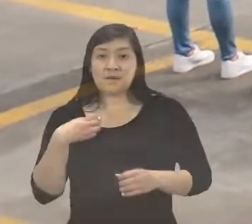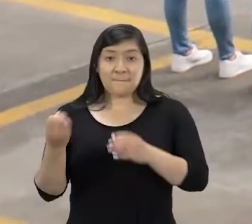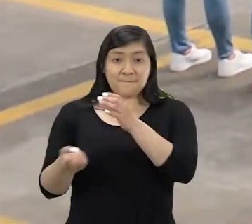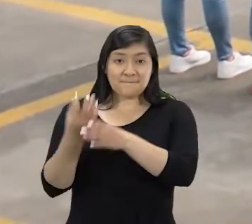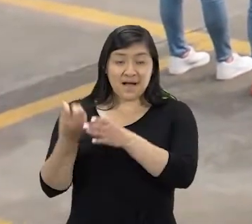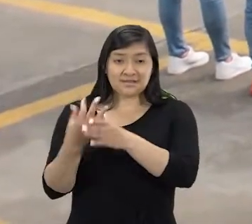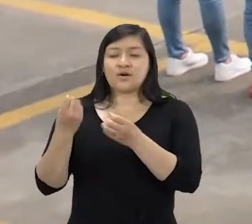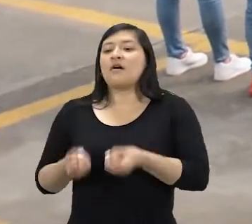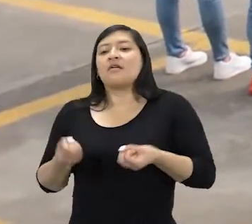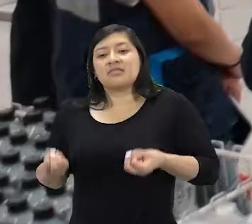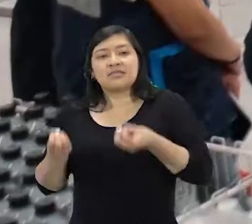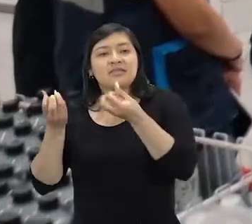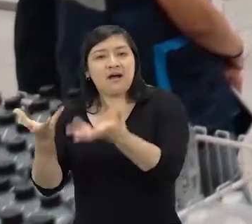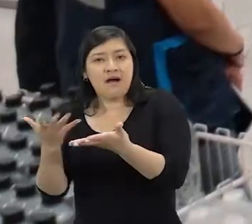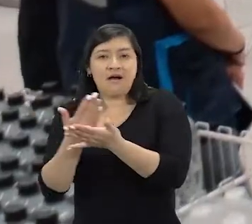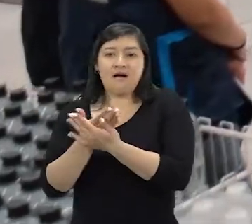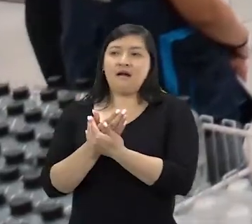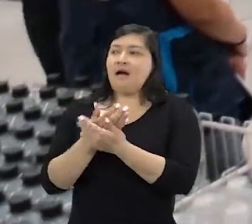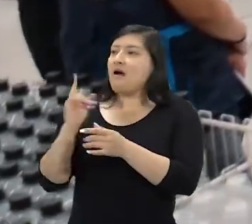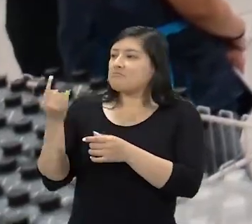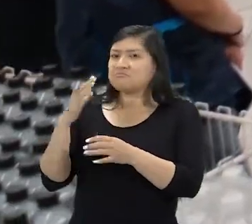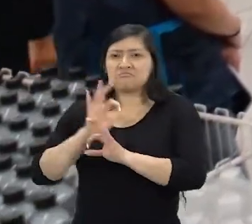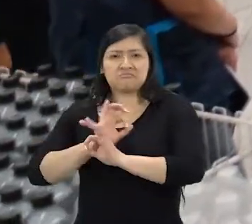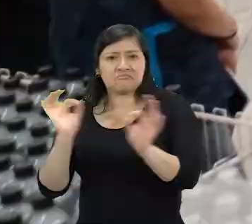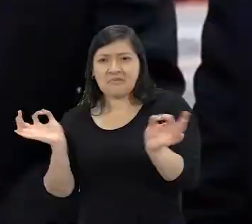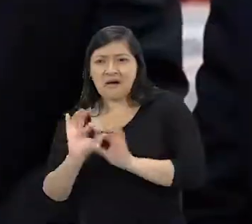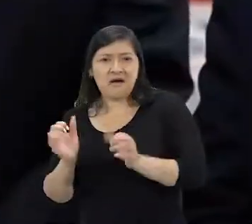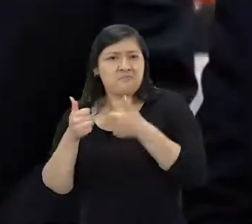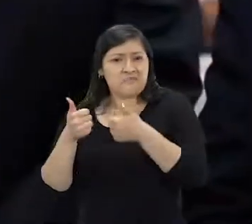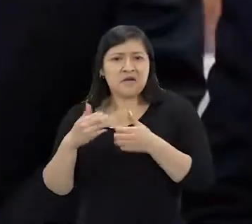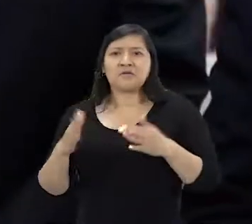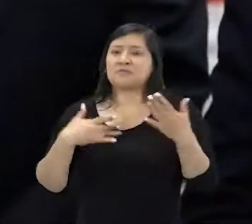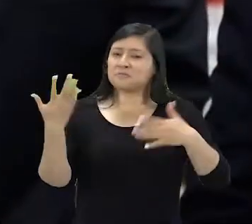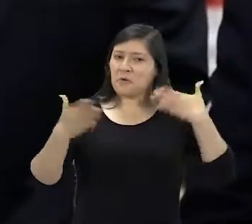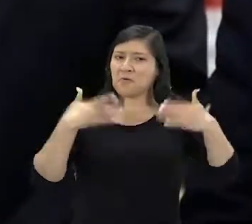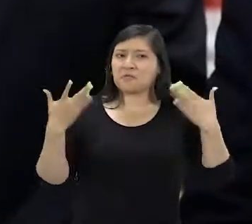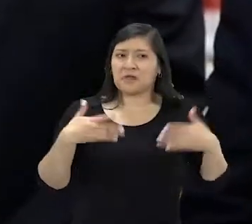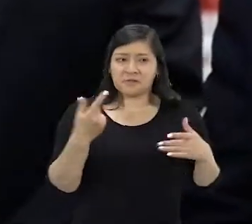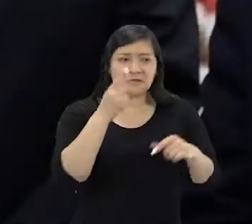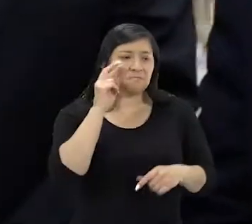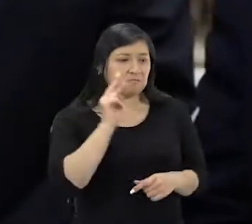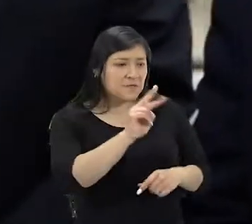Aquí en la ciudad de Pasto damos una parte también sin novedad y con un